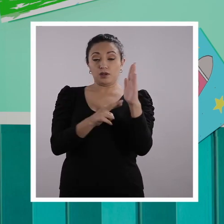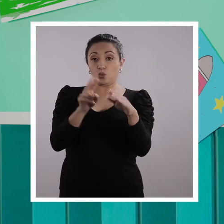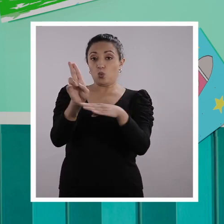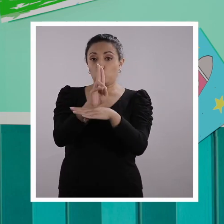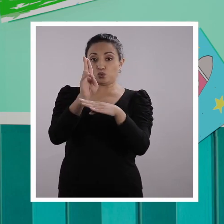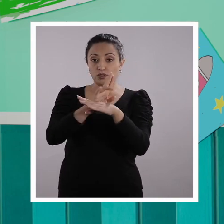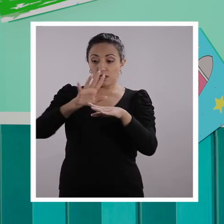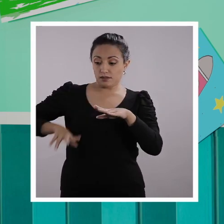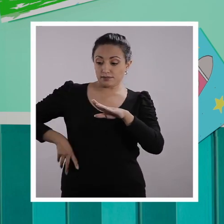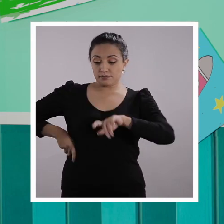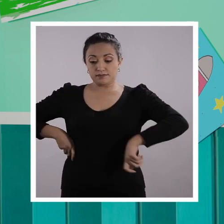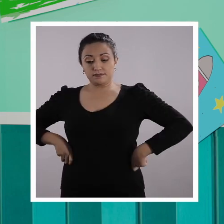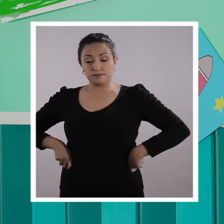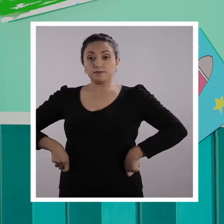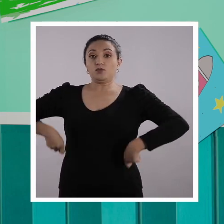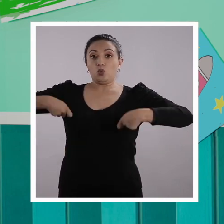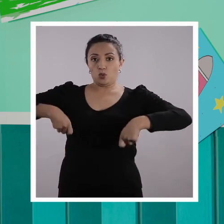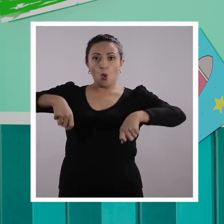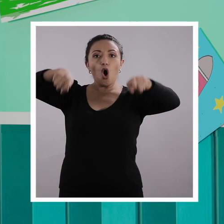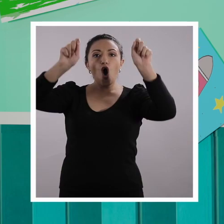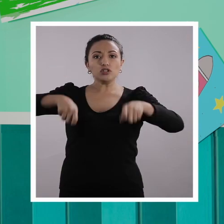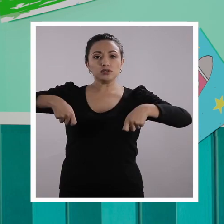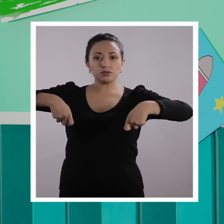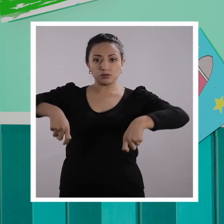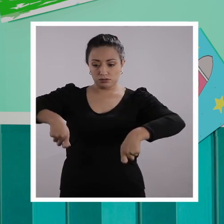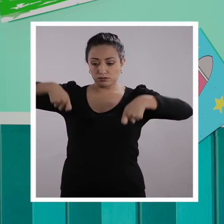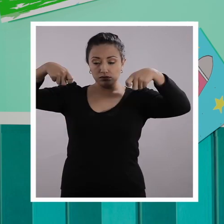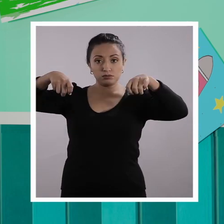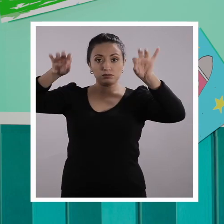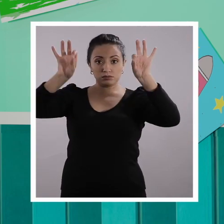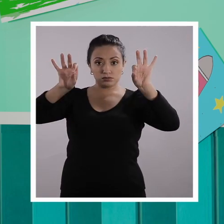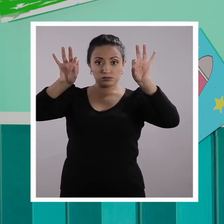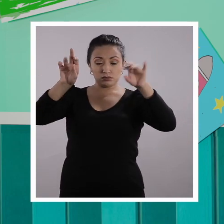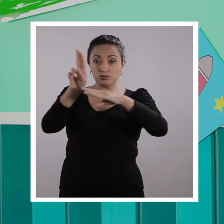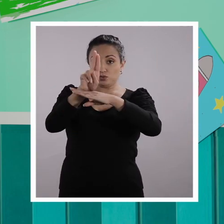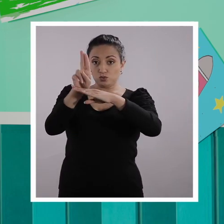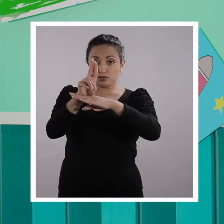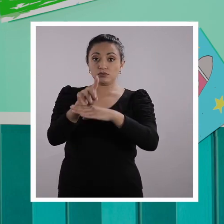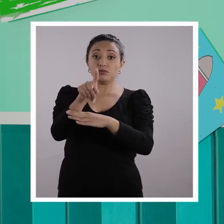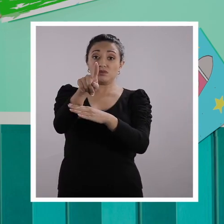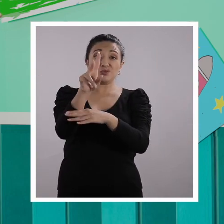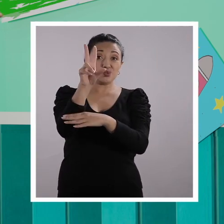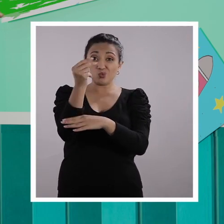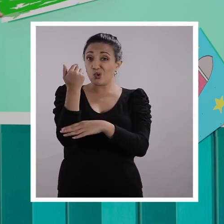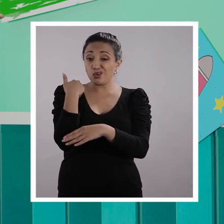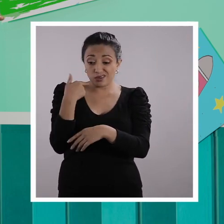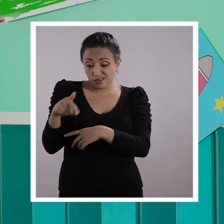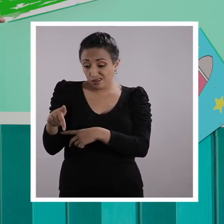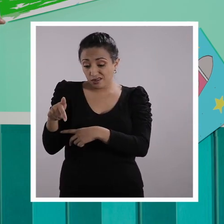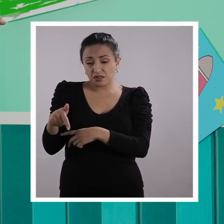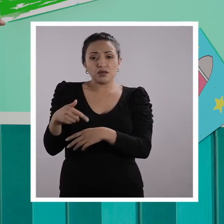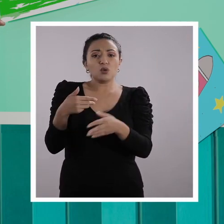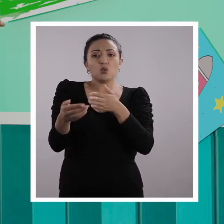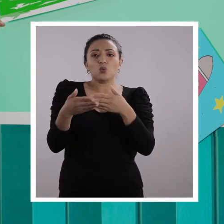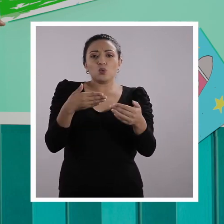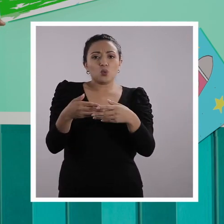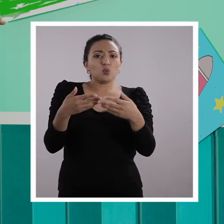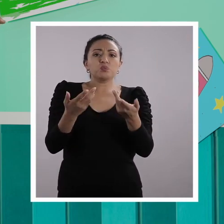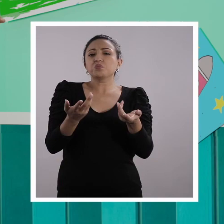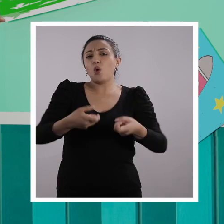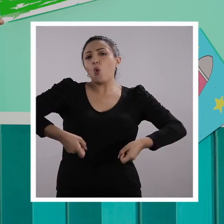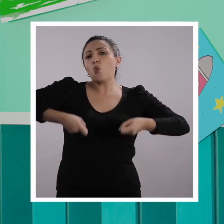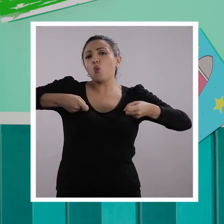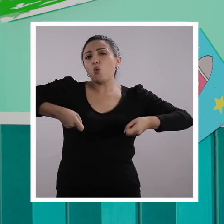siguientes debemos usar un saquillo o un costal este puede ser también si ustedes no tienen un saquillo